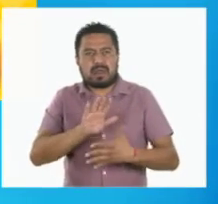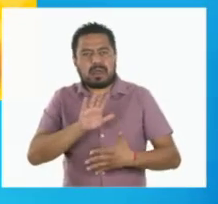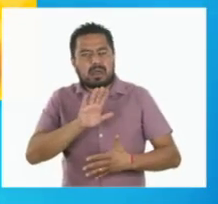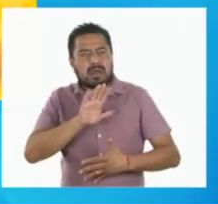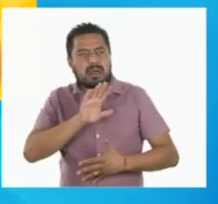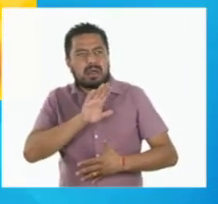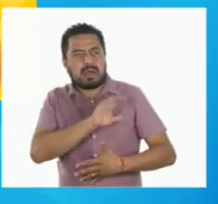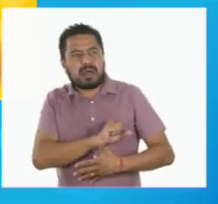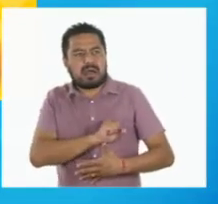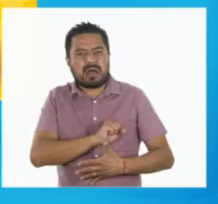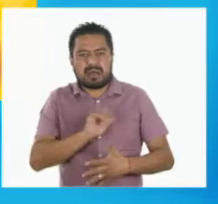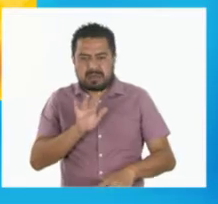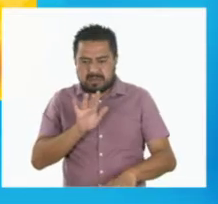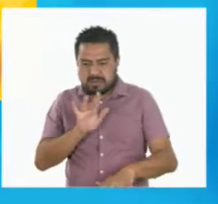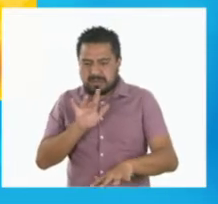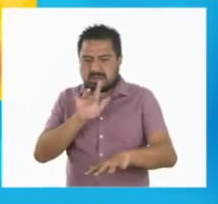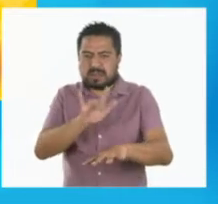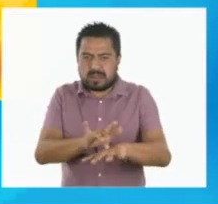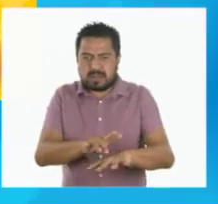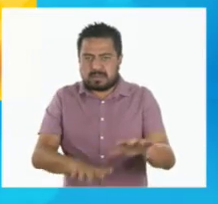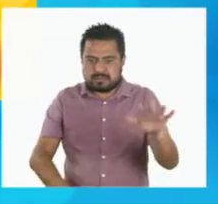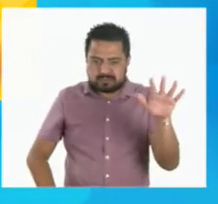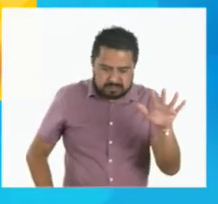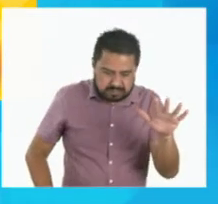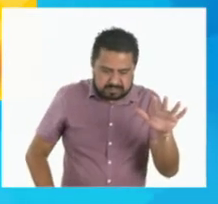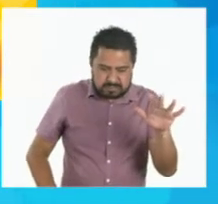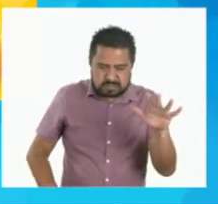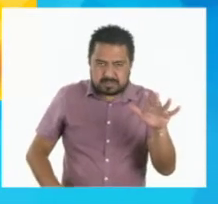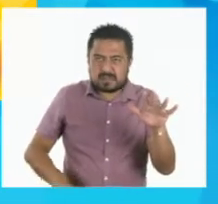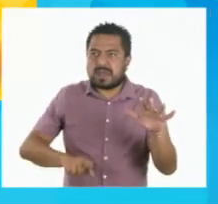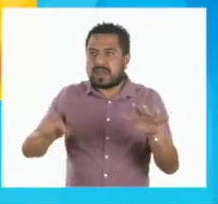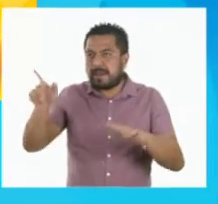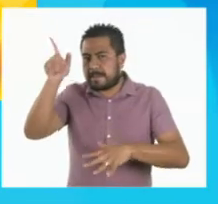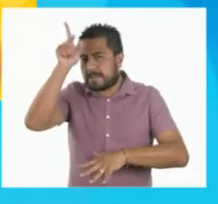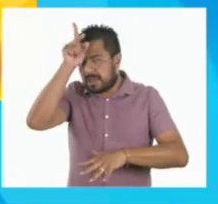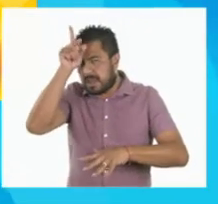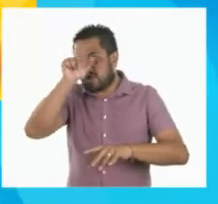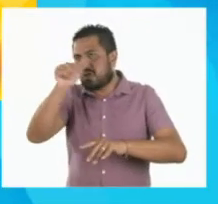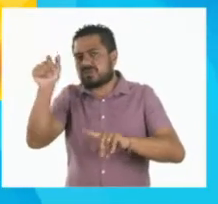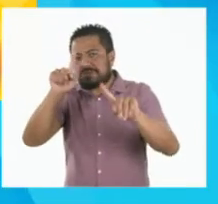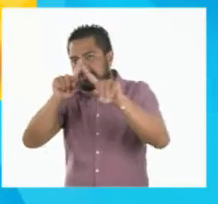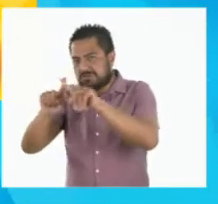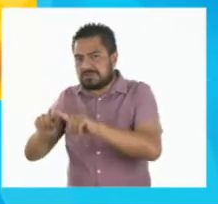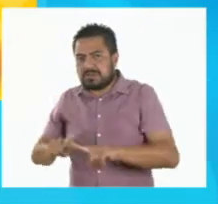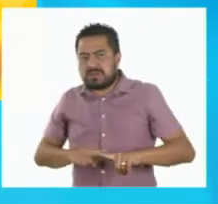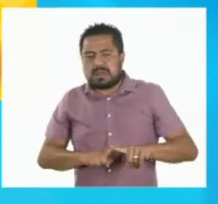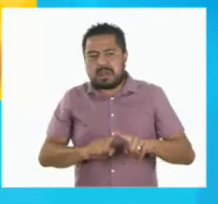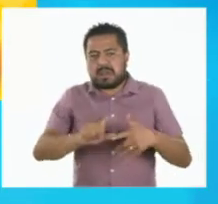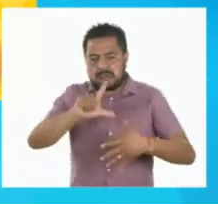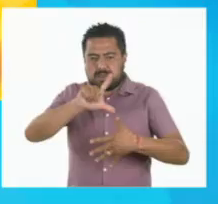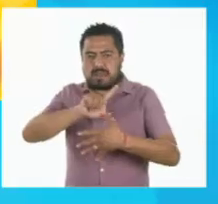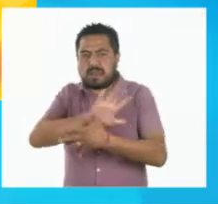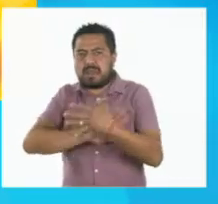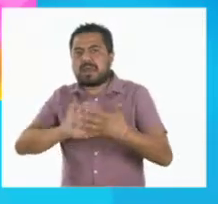Encantados es congelados en Colombia y las estatuas en Perú y en otros países de América